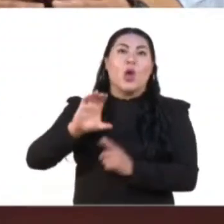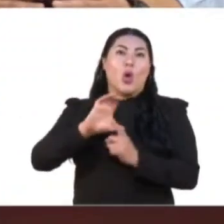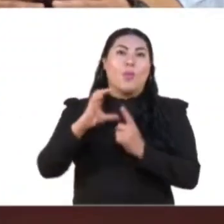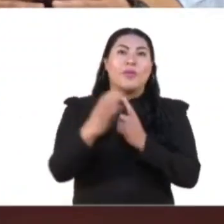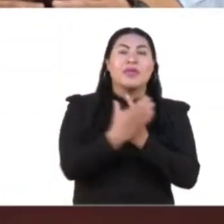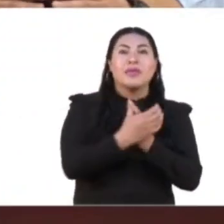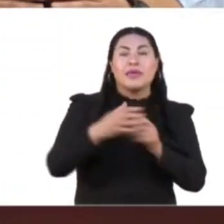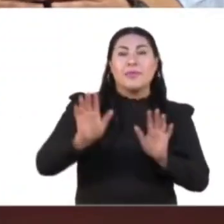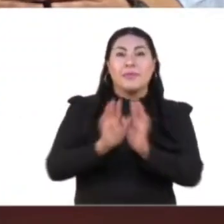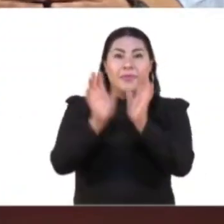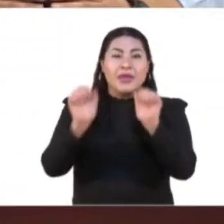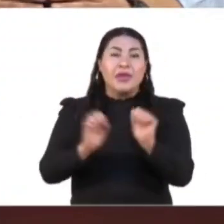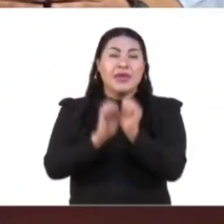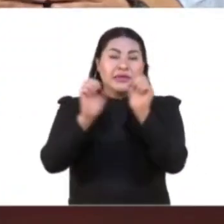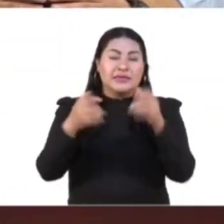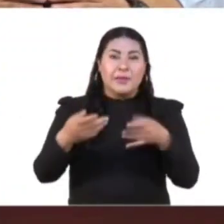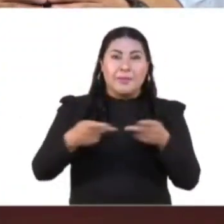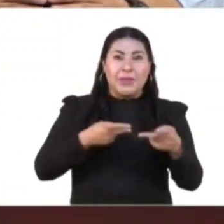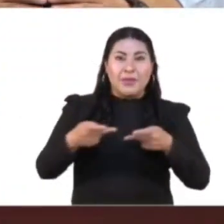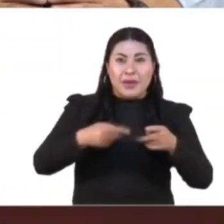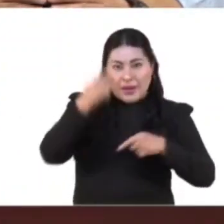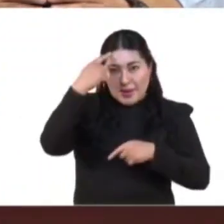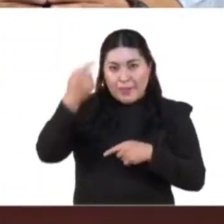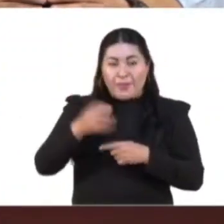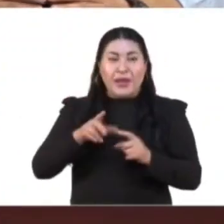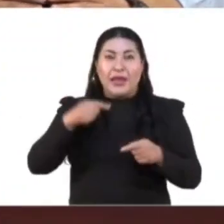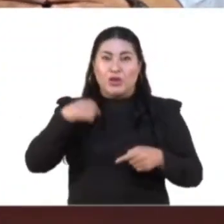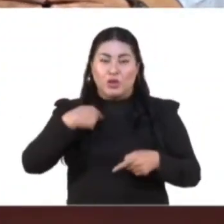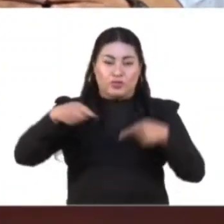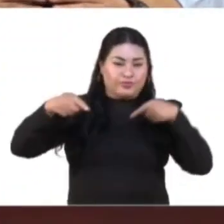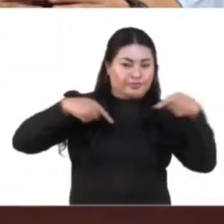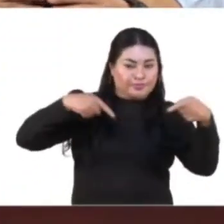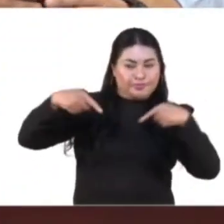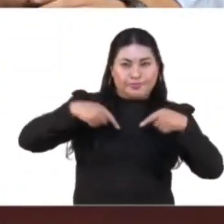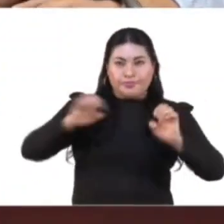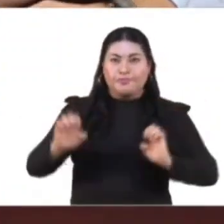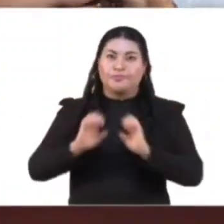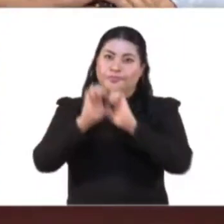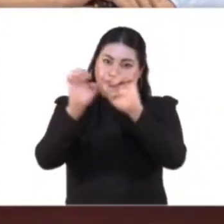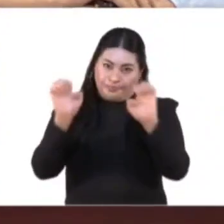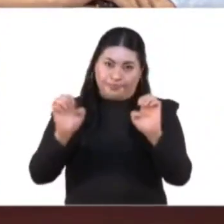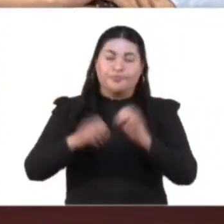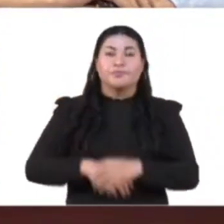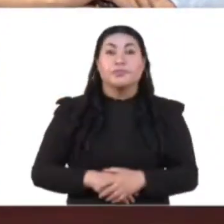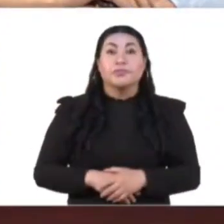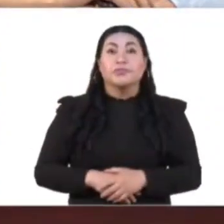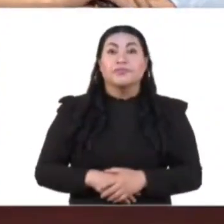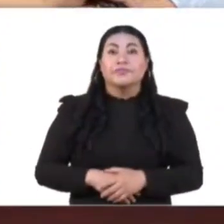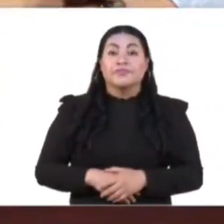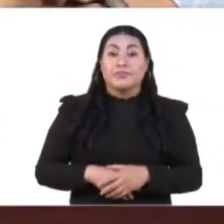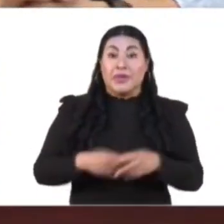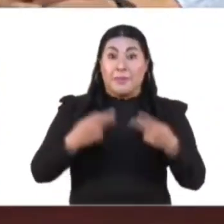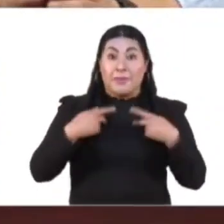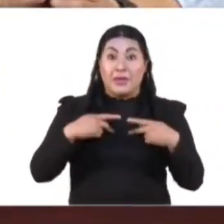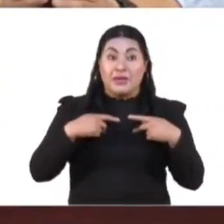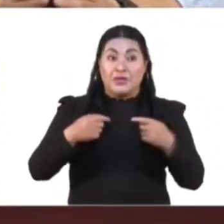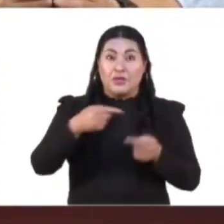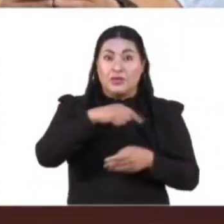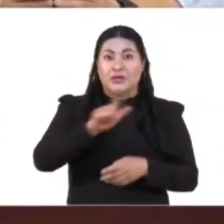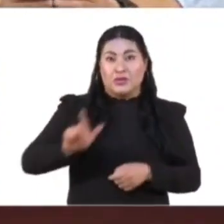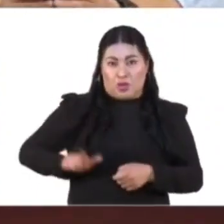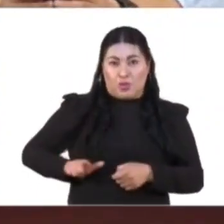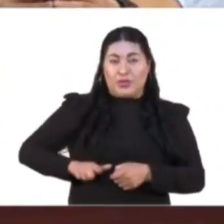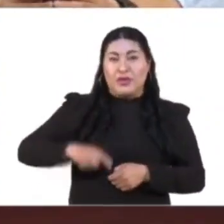Emergencias con el propósito de coordinar las acciones de emergencia. Estuvieron presentes por parte del Gobierno